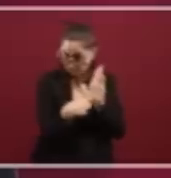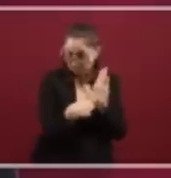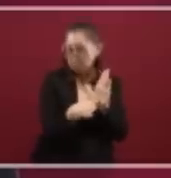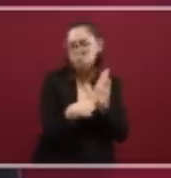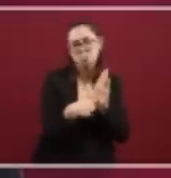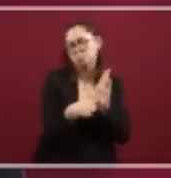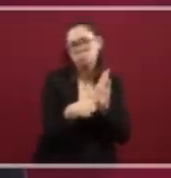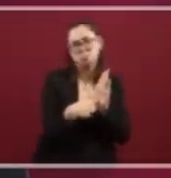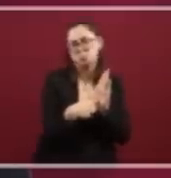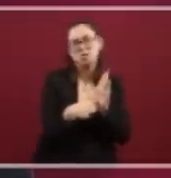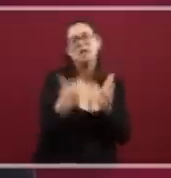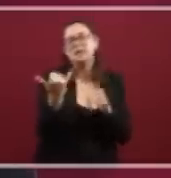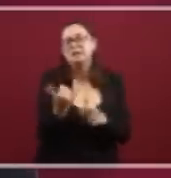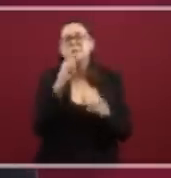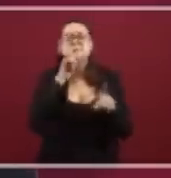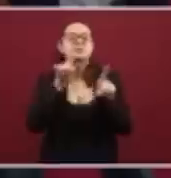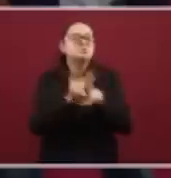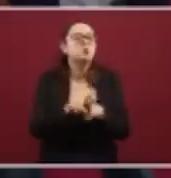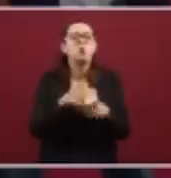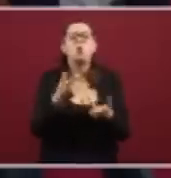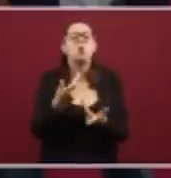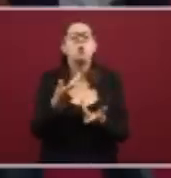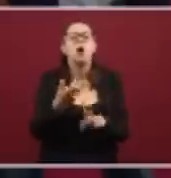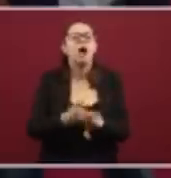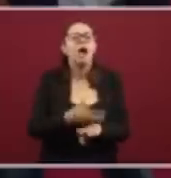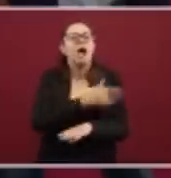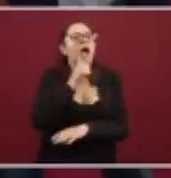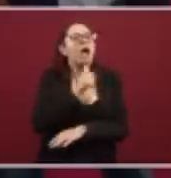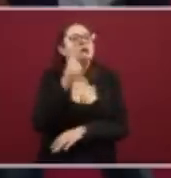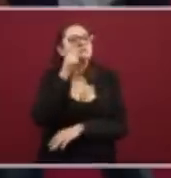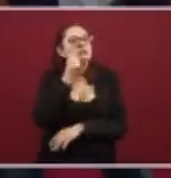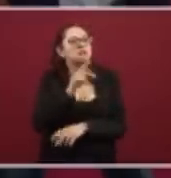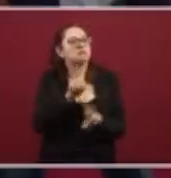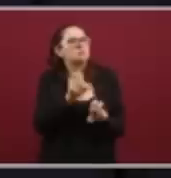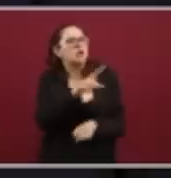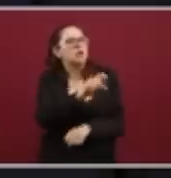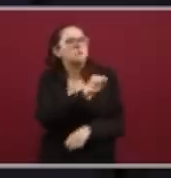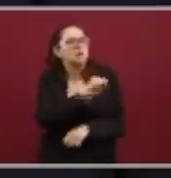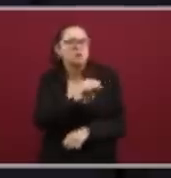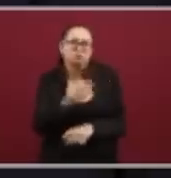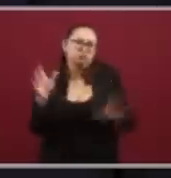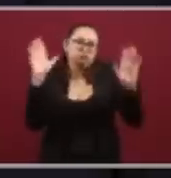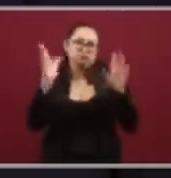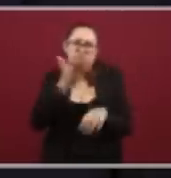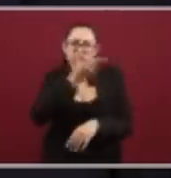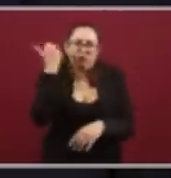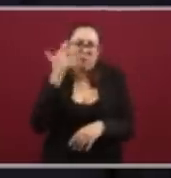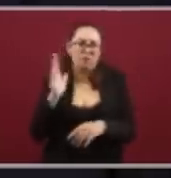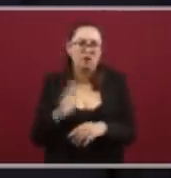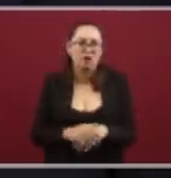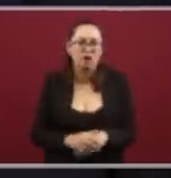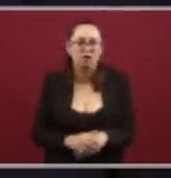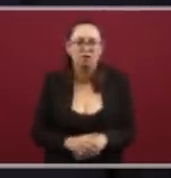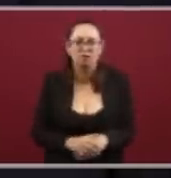el día de ayer y cualquier persona cualquier